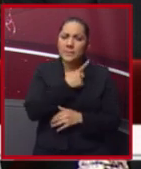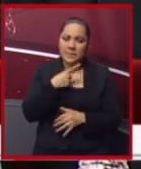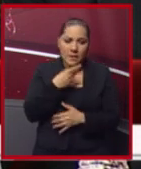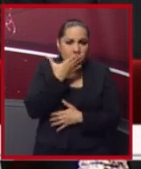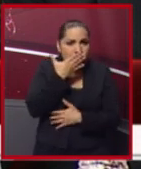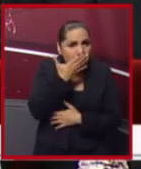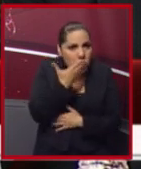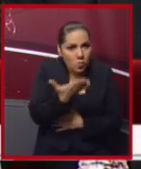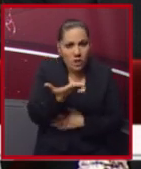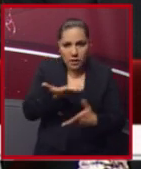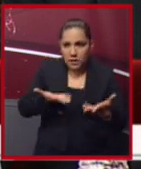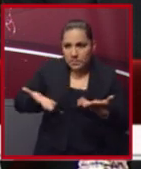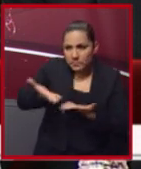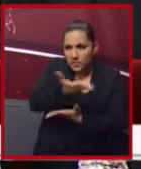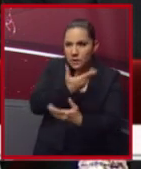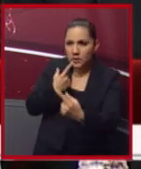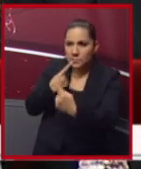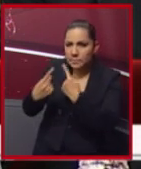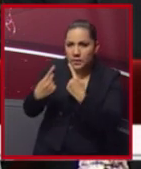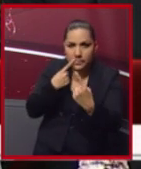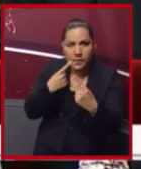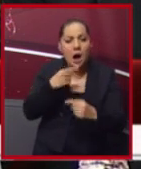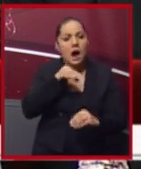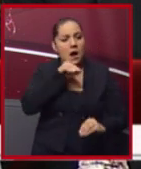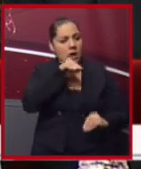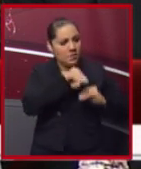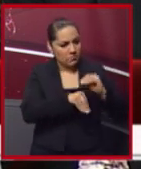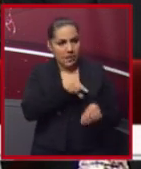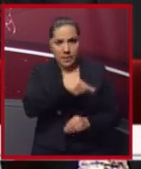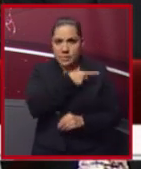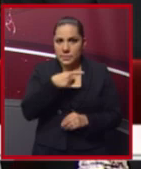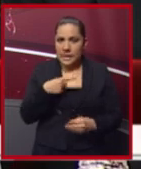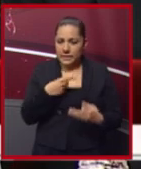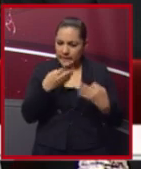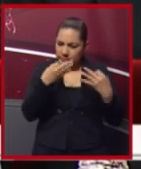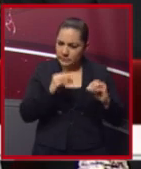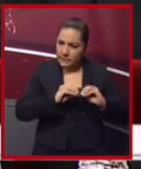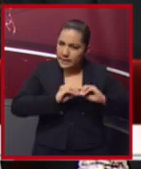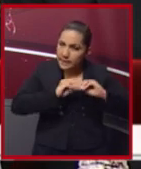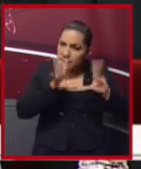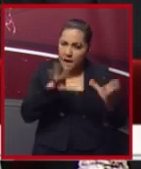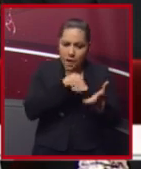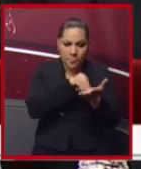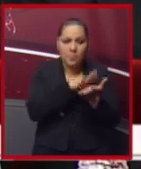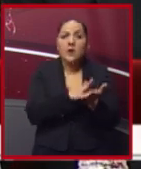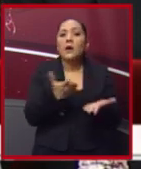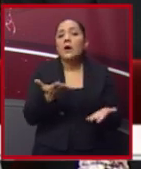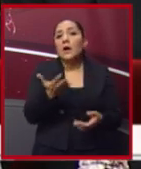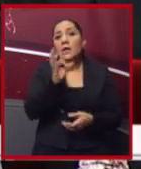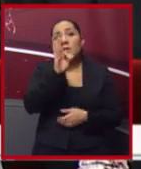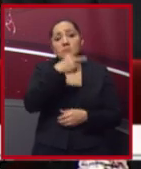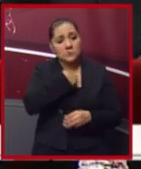y hagamos de esto una gran reforma y no un instrumento para después tener